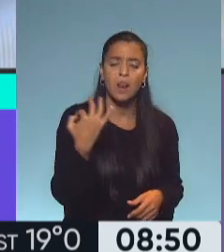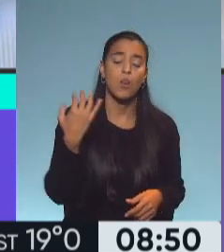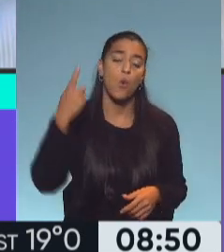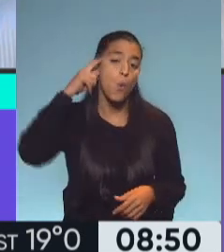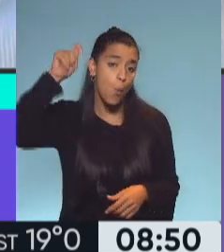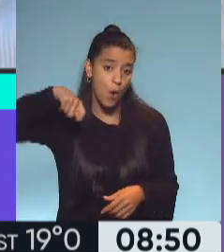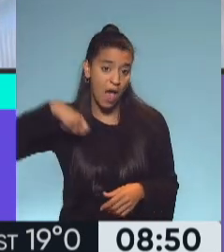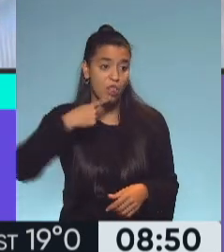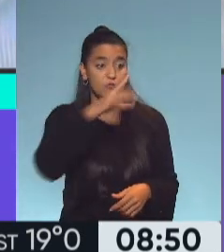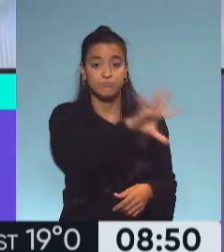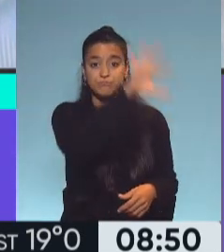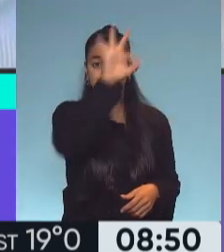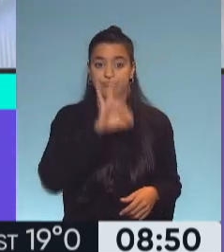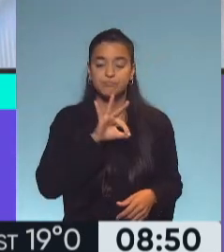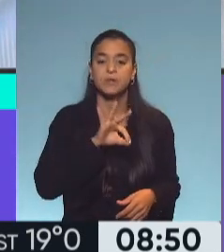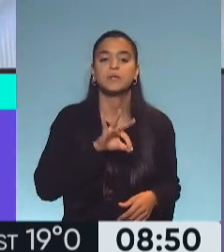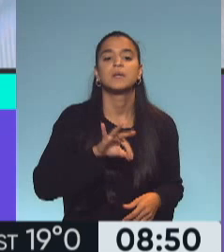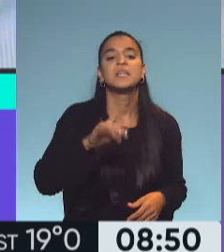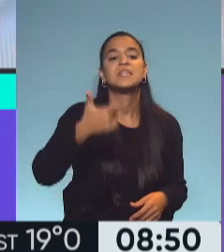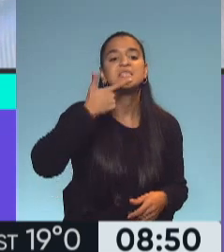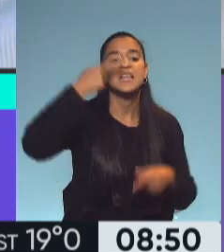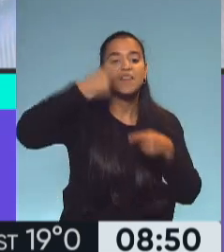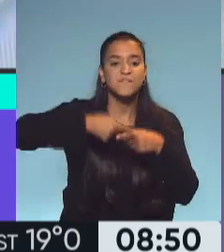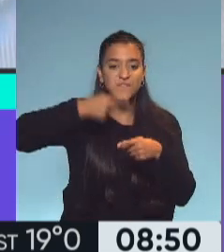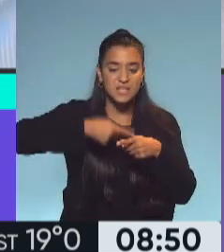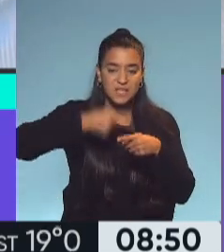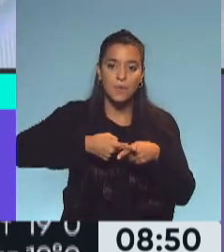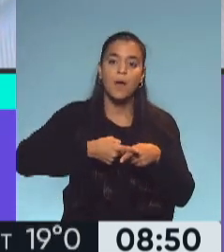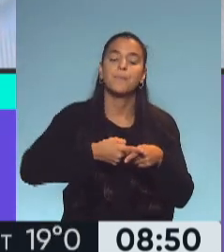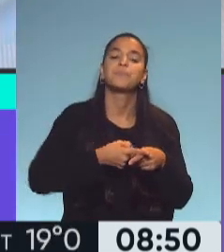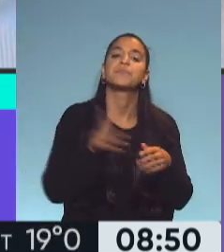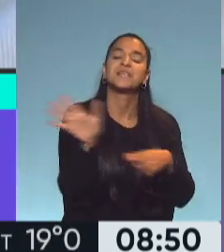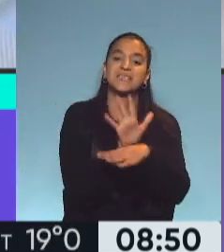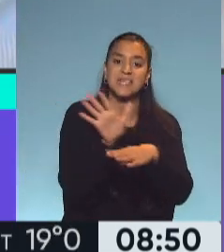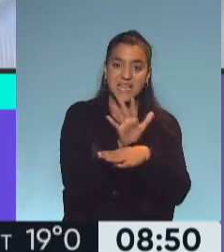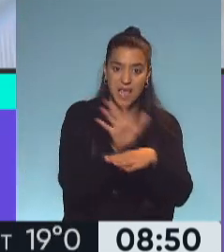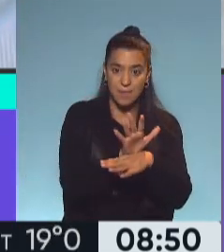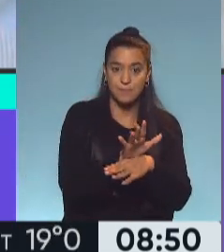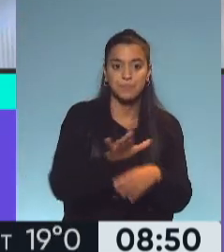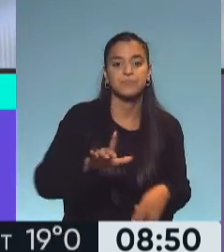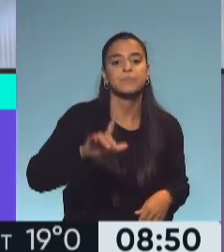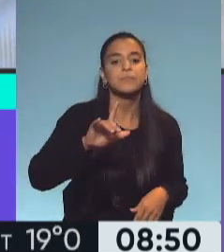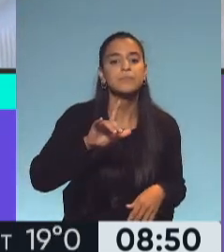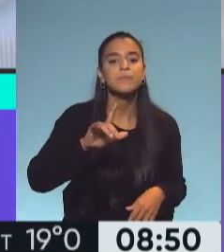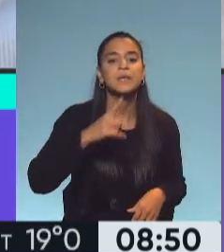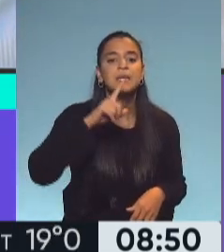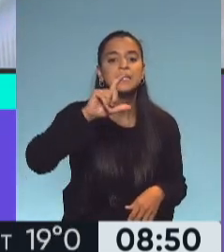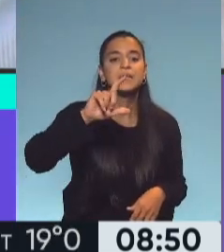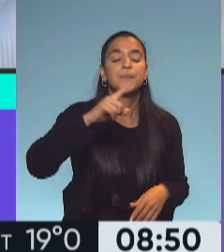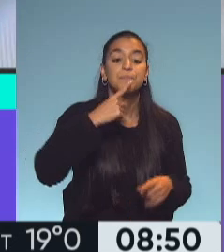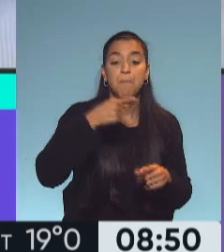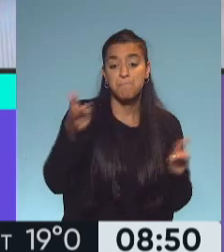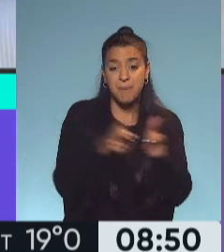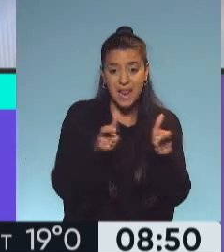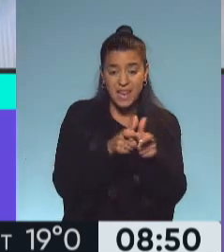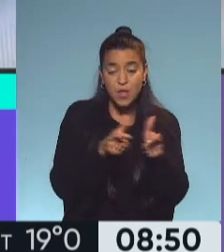jurado en lo que viene a ser la 17ª edición del Festival Internacional de Cine de Seattle. Aunque la película fue